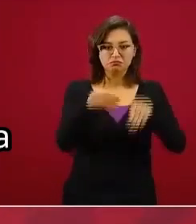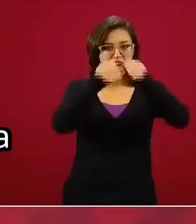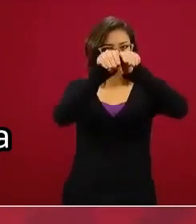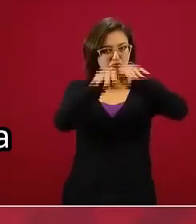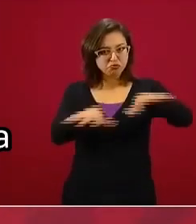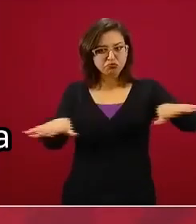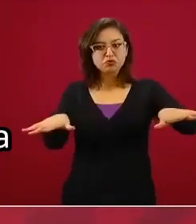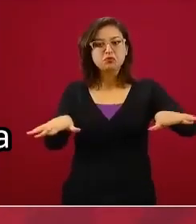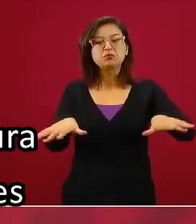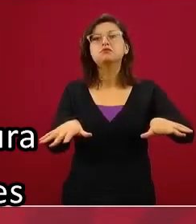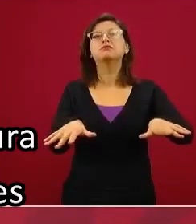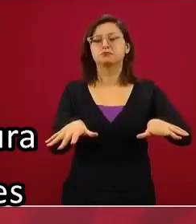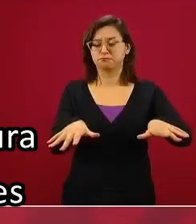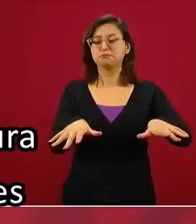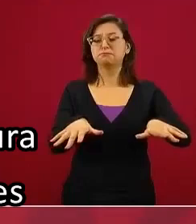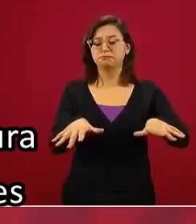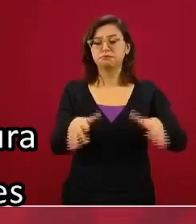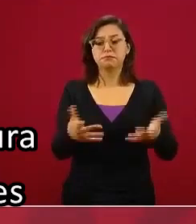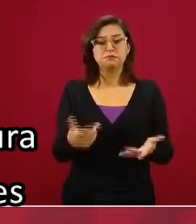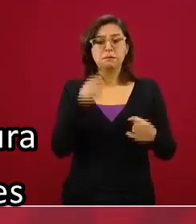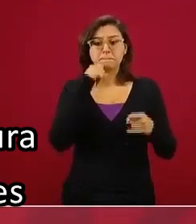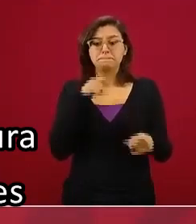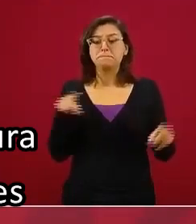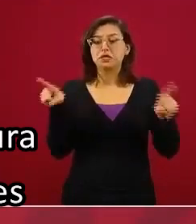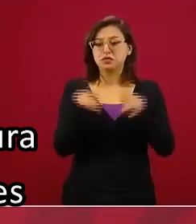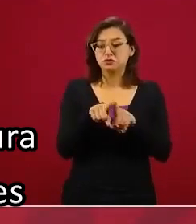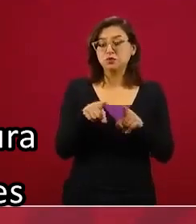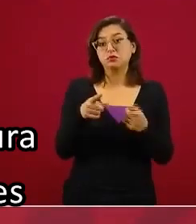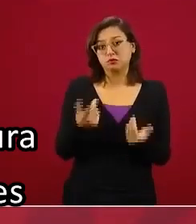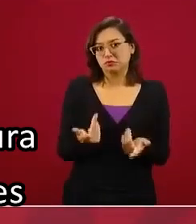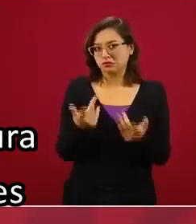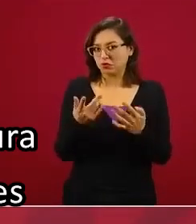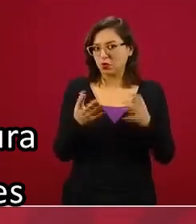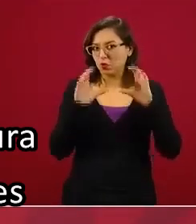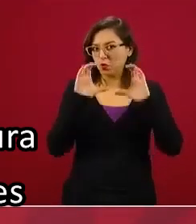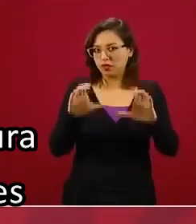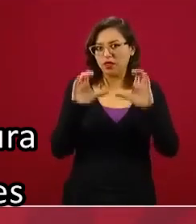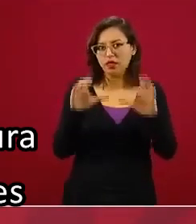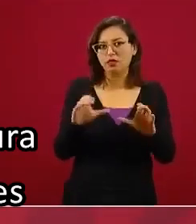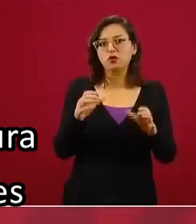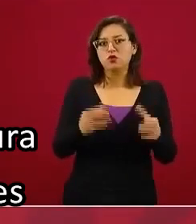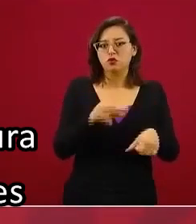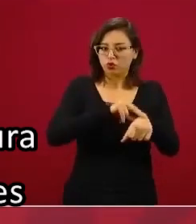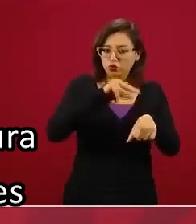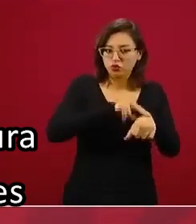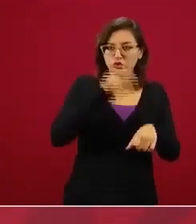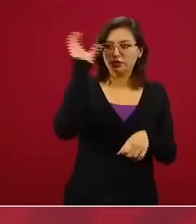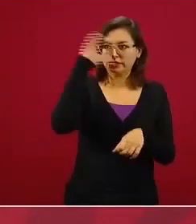durante la conferencia mañanera para la presentación del plan de reapertura y para alistar